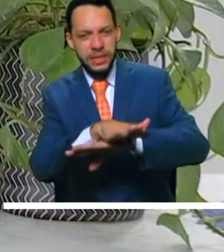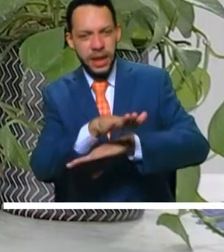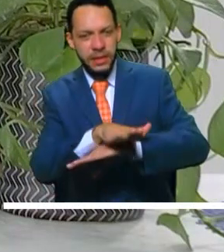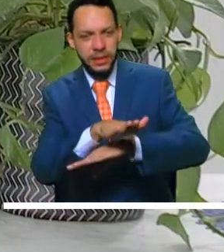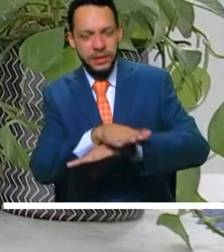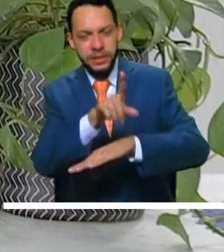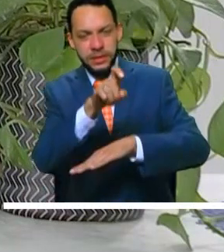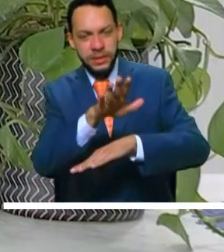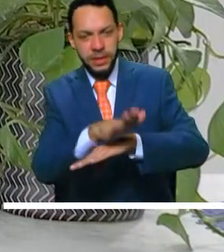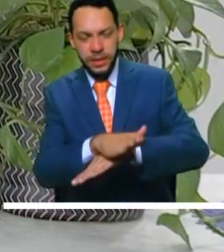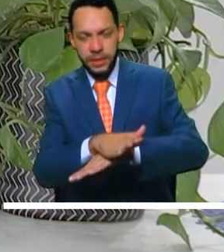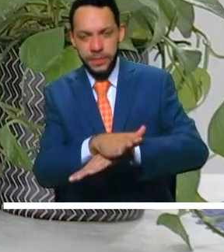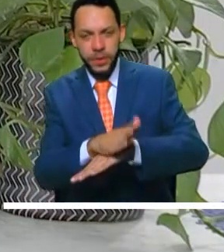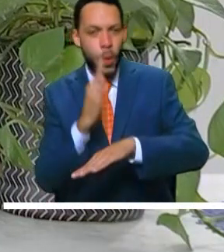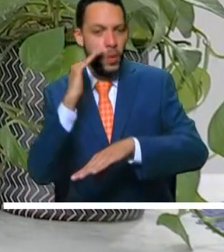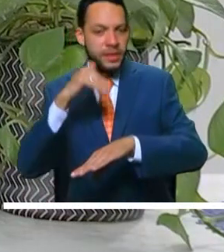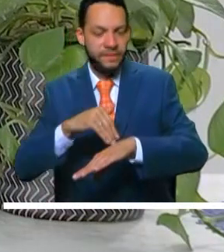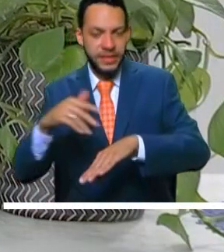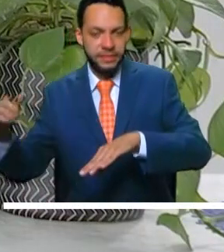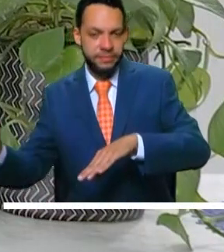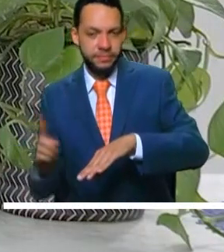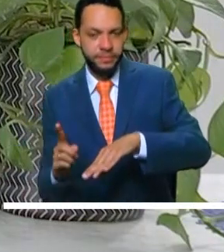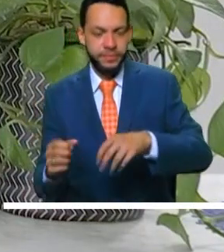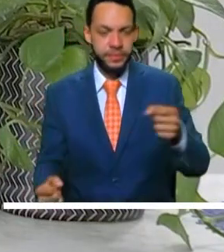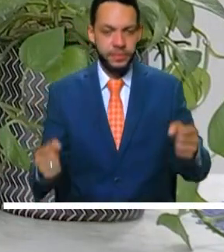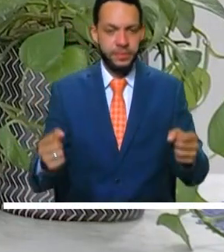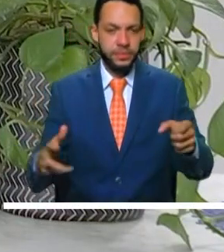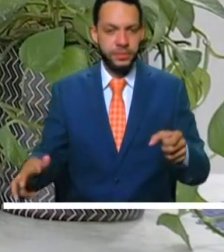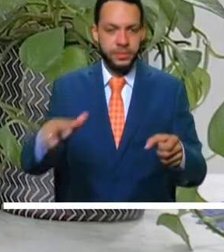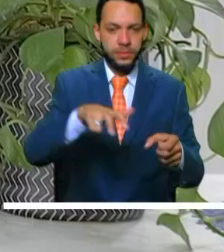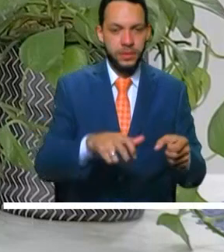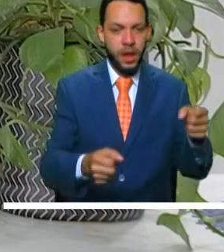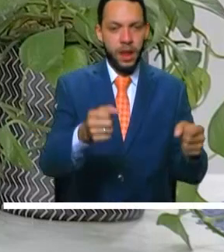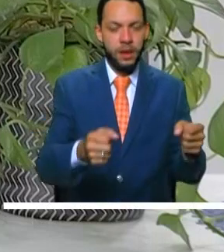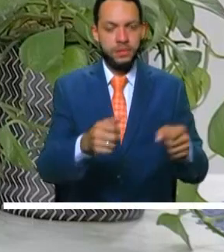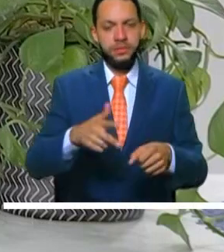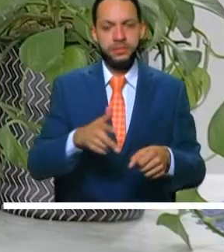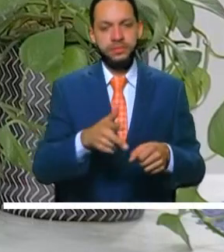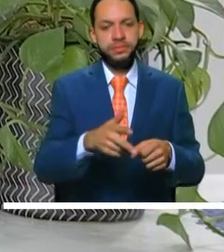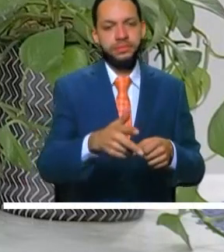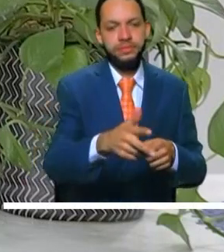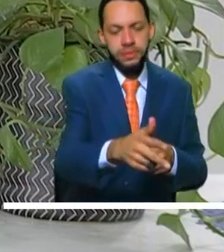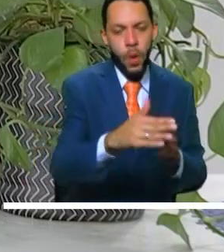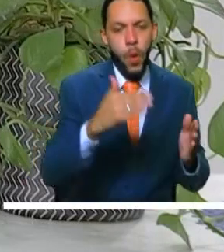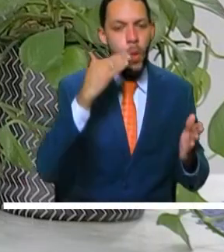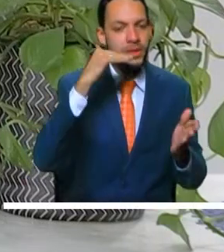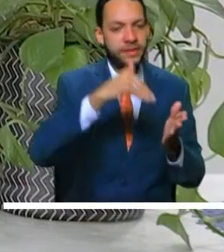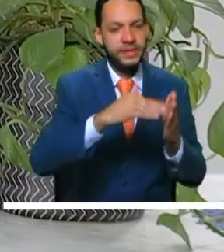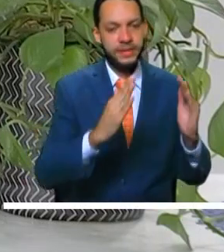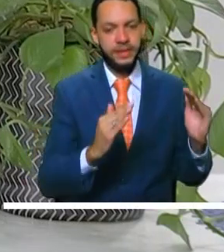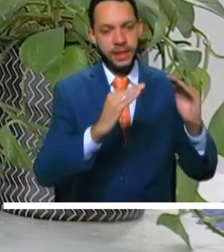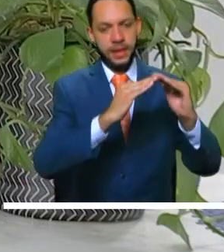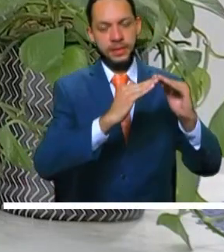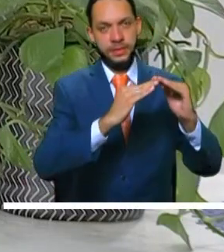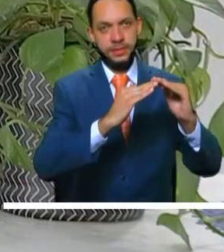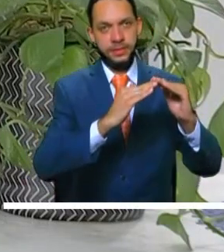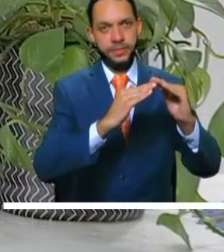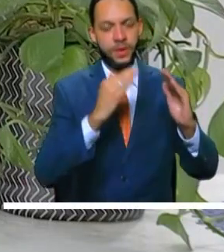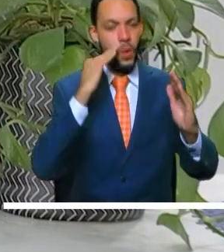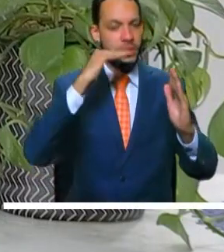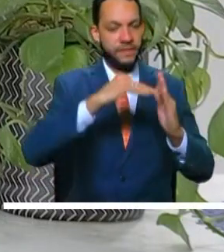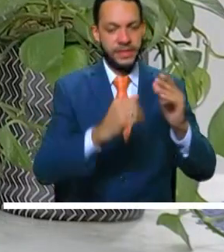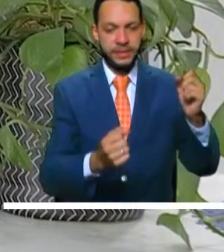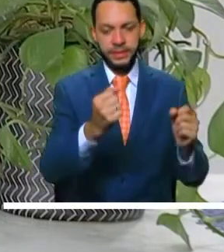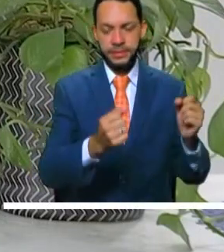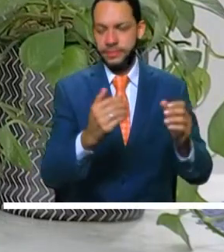¿Y sales corriendo para el carro? ¿Y dónde comes, en el carro o en tu casa? En el carro. De ida para tu casa comes en el